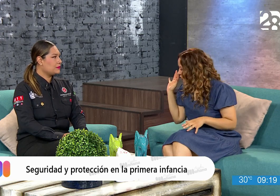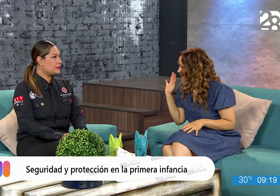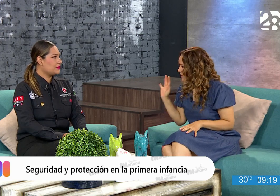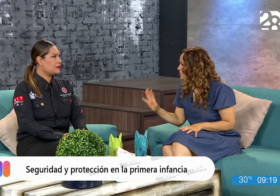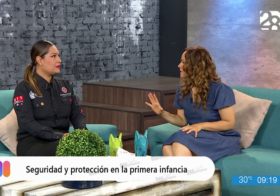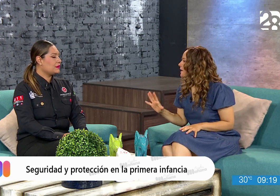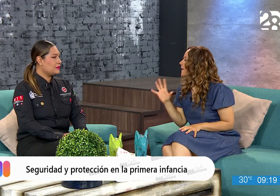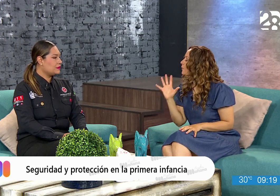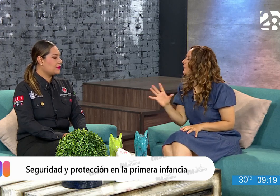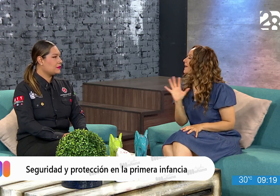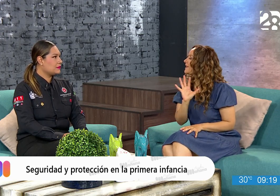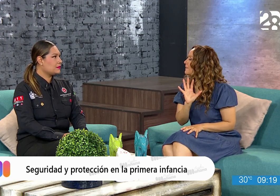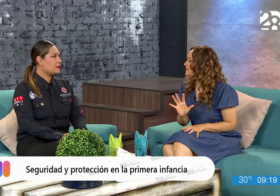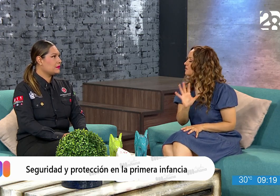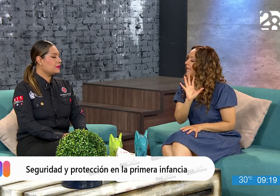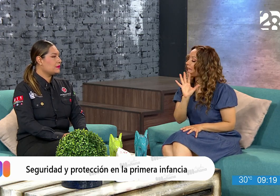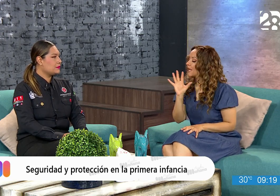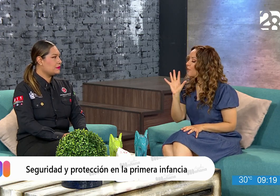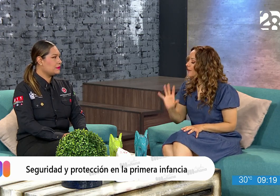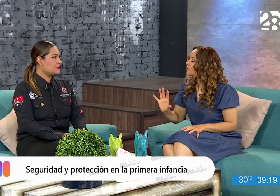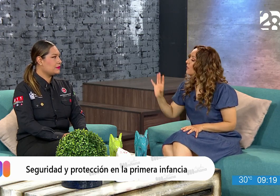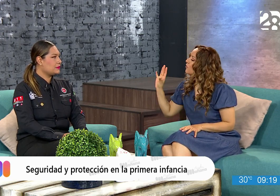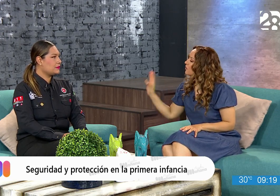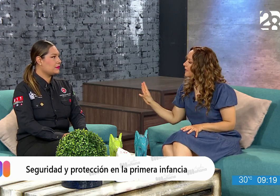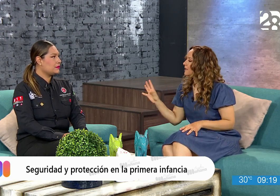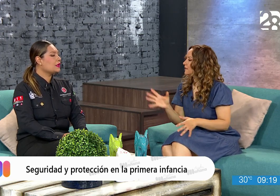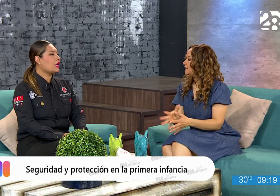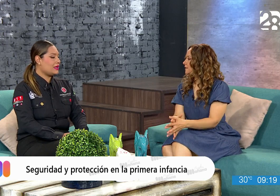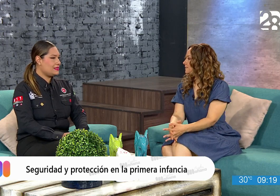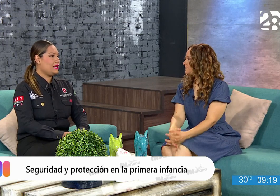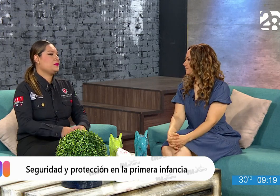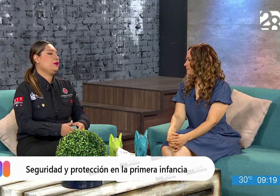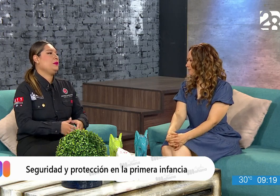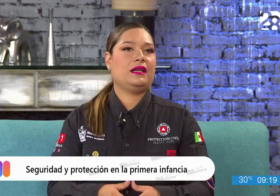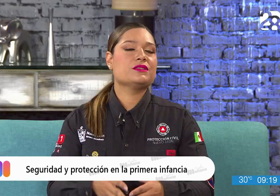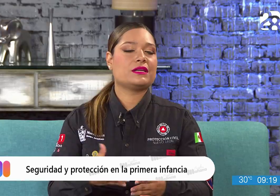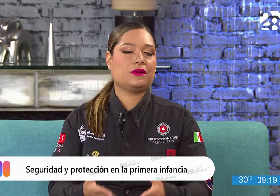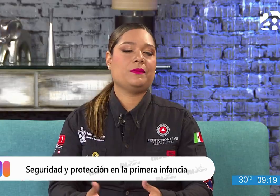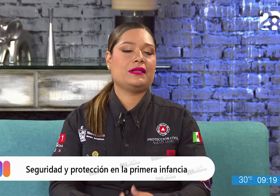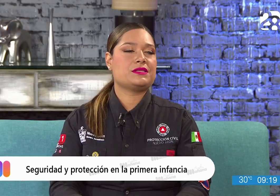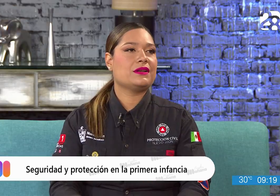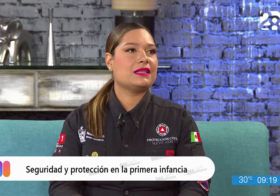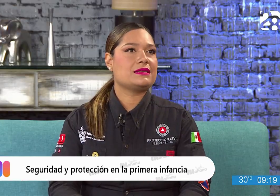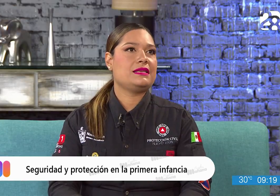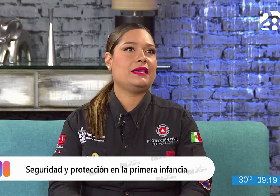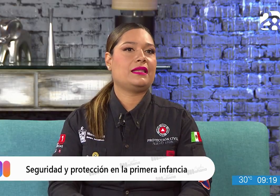parte de Protección Civil para un bebé de brazos en el momento de dormir? Así es, bueno, mira, nuestra